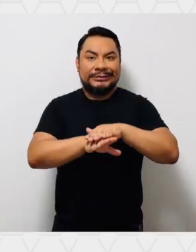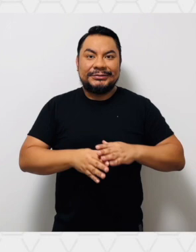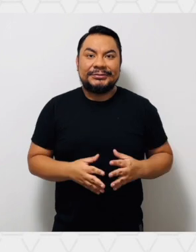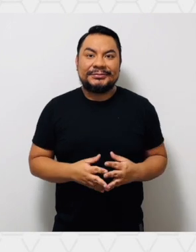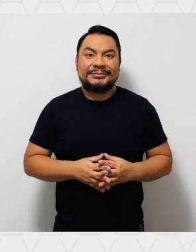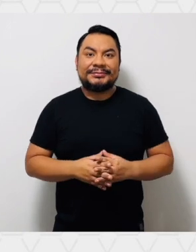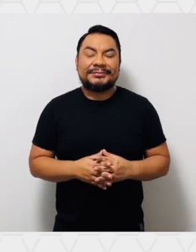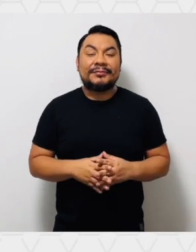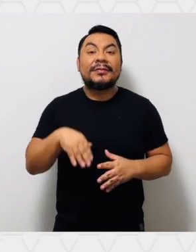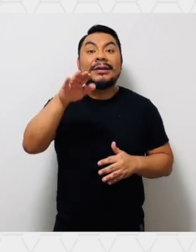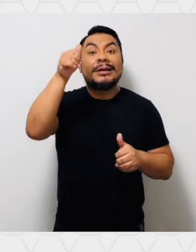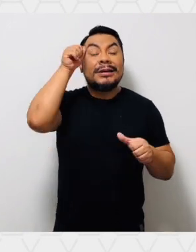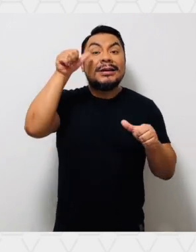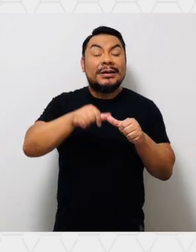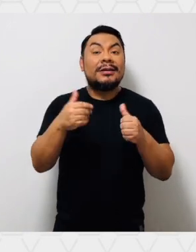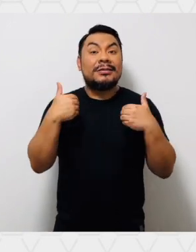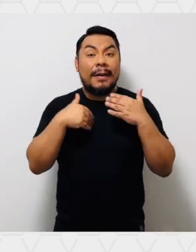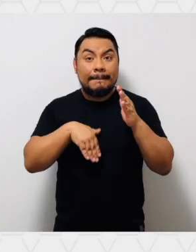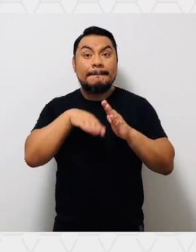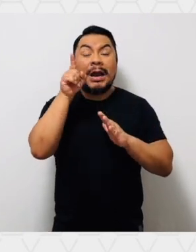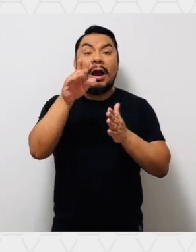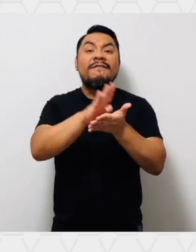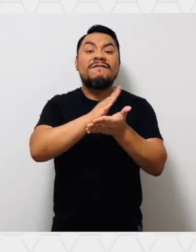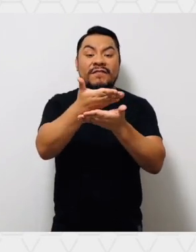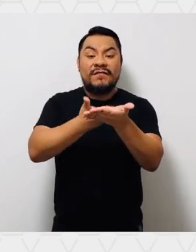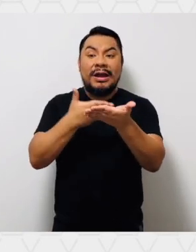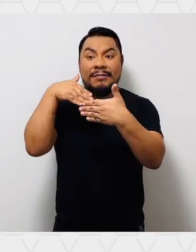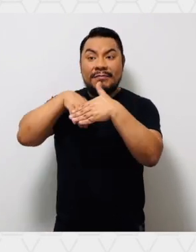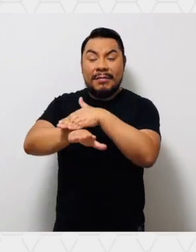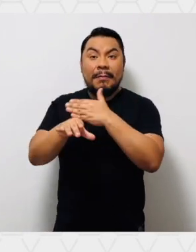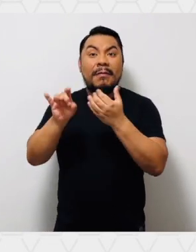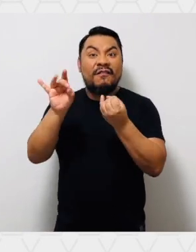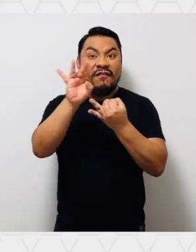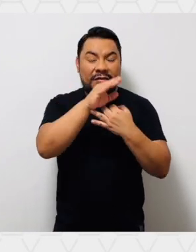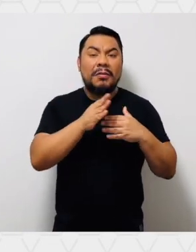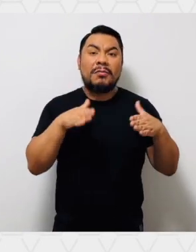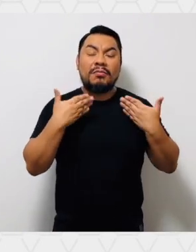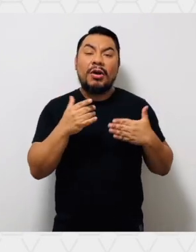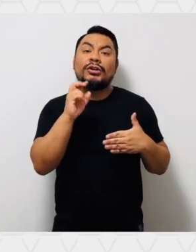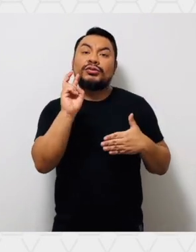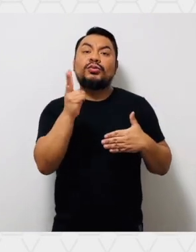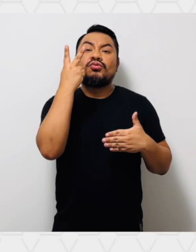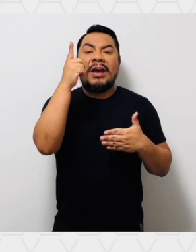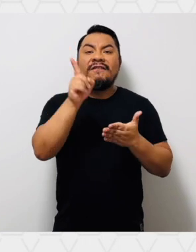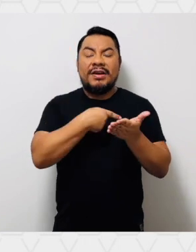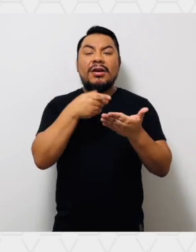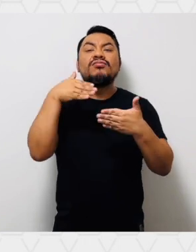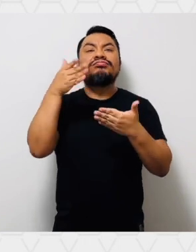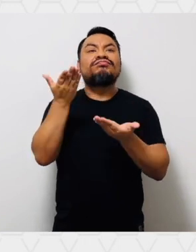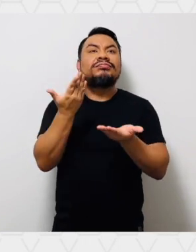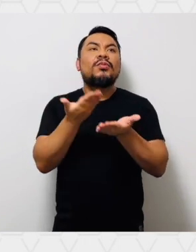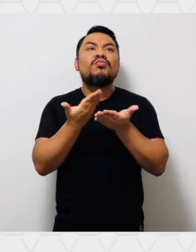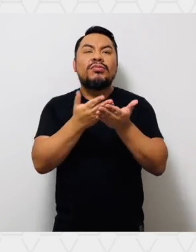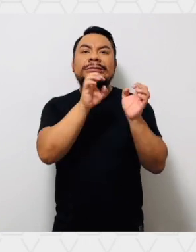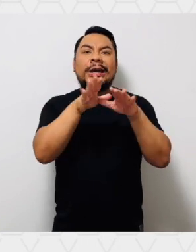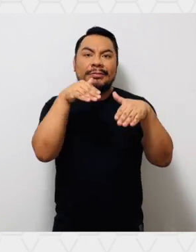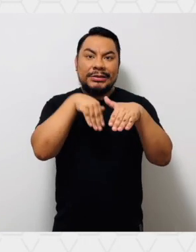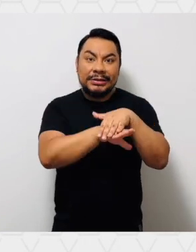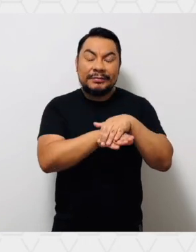admisión. Recuerda que si tienes más de una constancia de admisión, podrás ingresar una segunda opción de